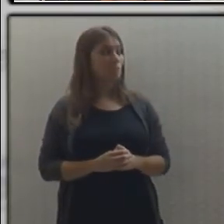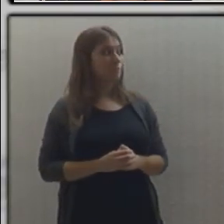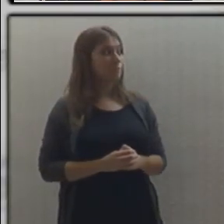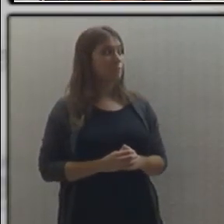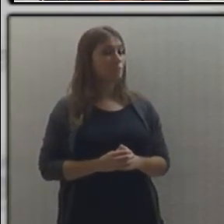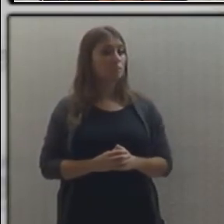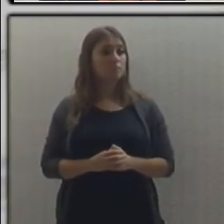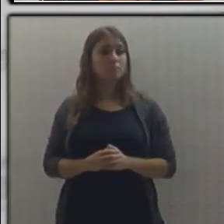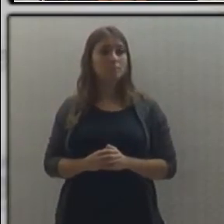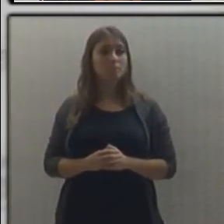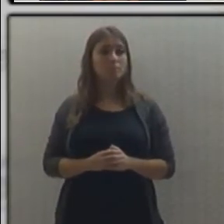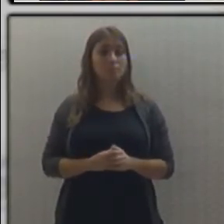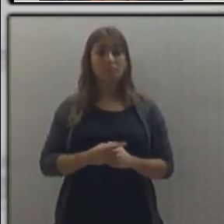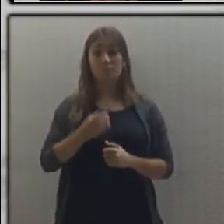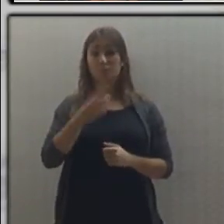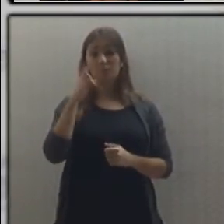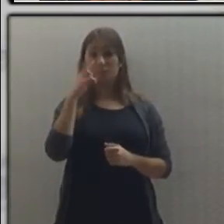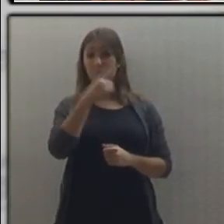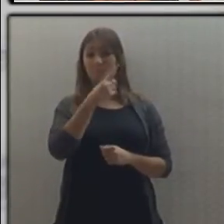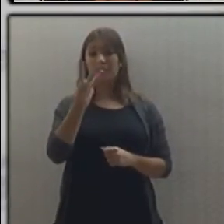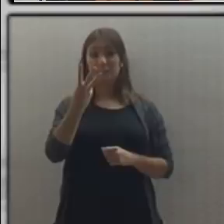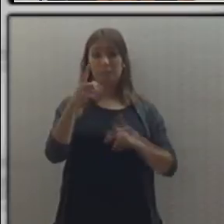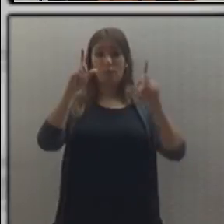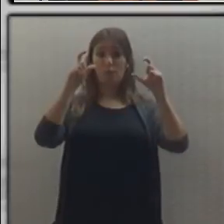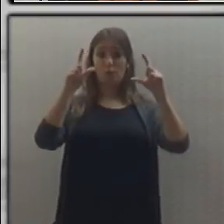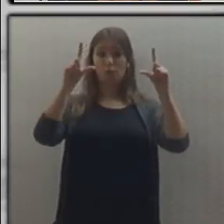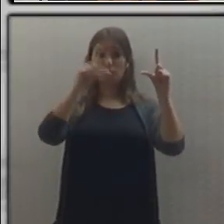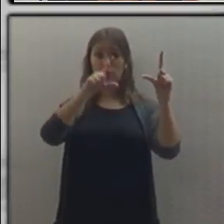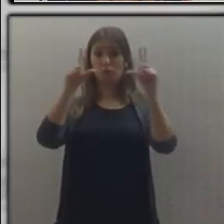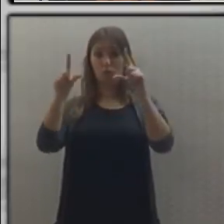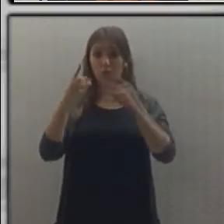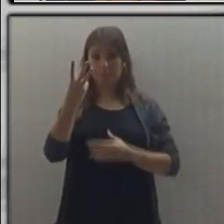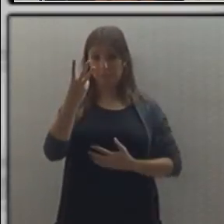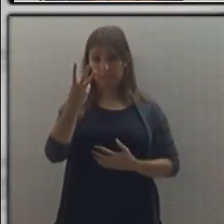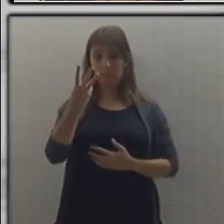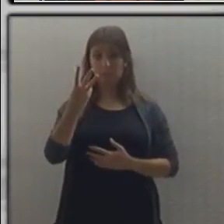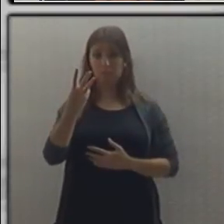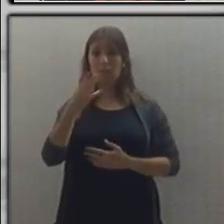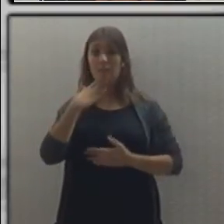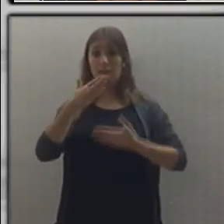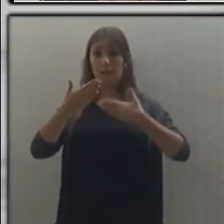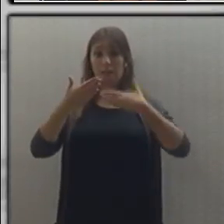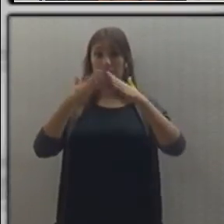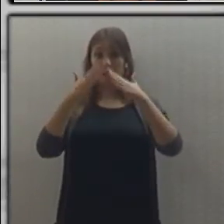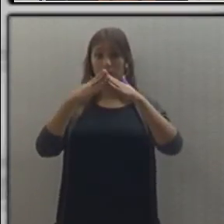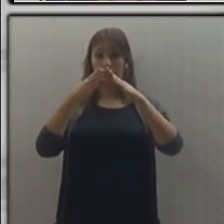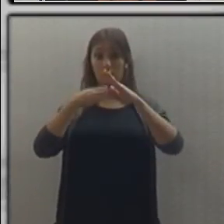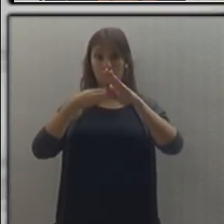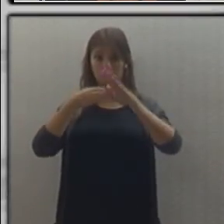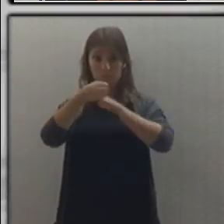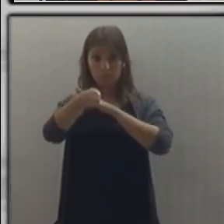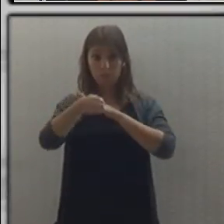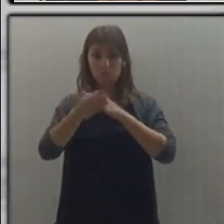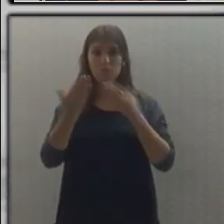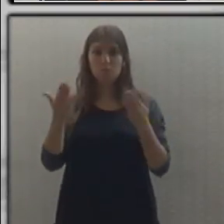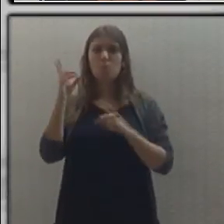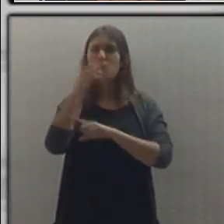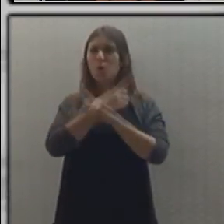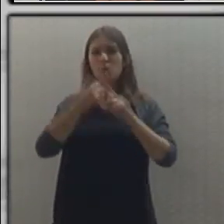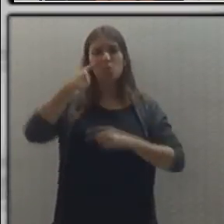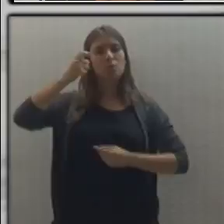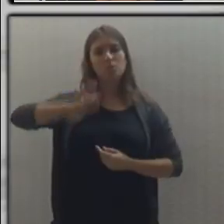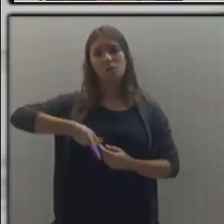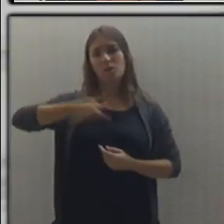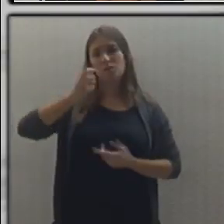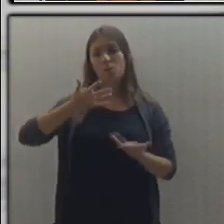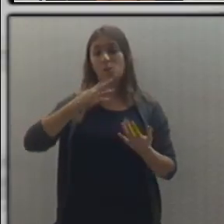Aquí. Bueno, aquí aparecen tres imágenes. Esto es el acceso a la vivienda. ¿Cuáles son las problemáticas típicas?